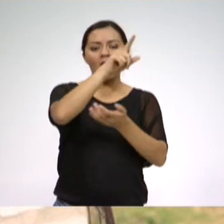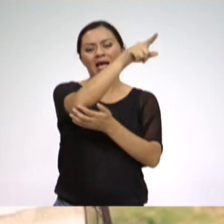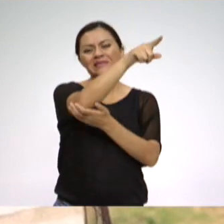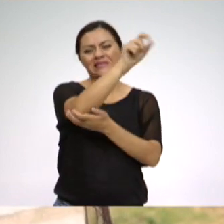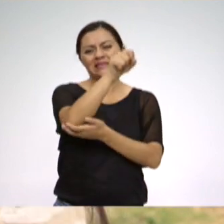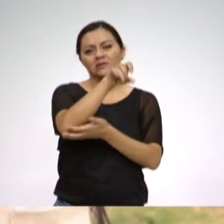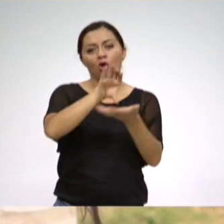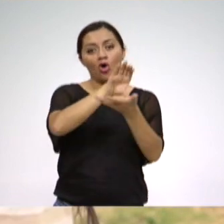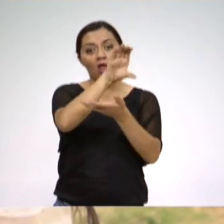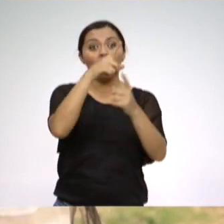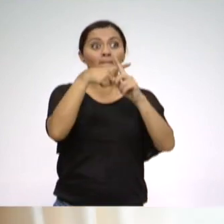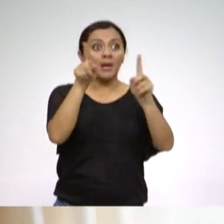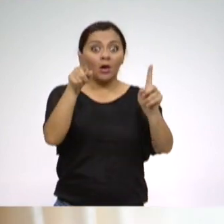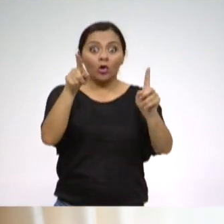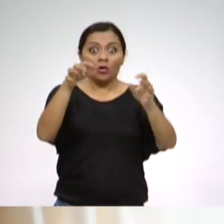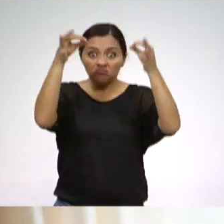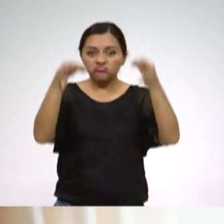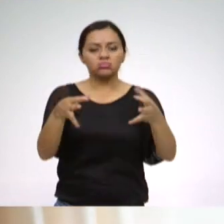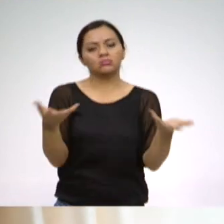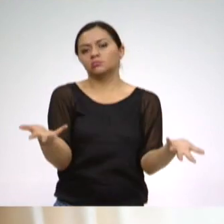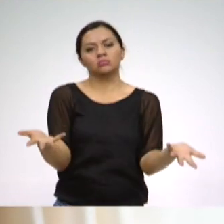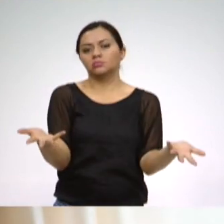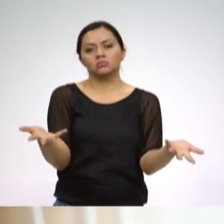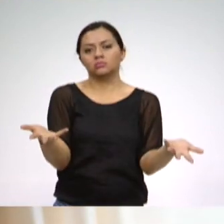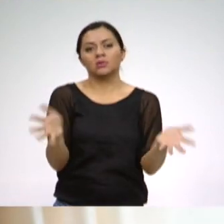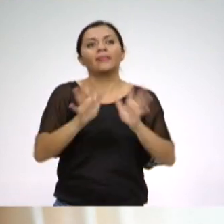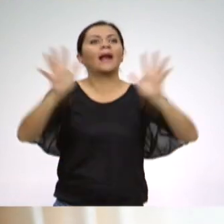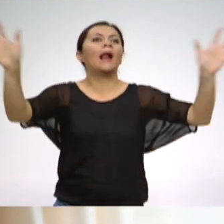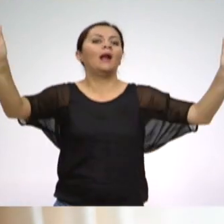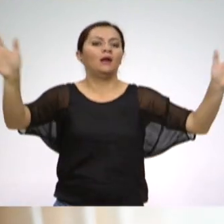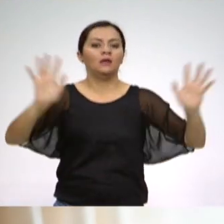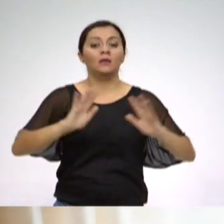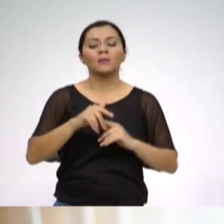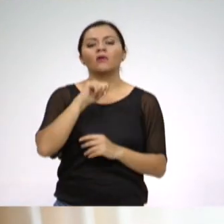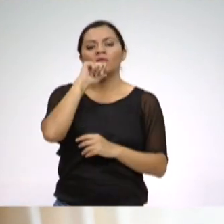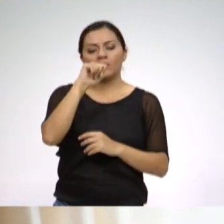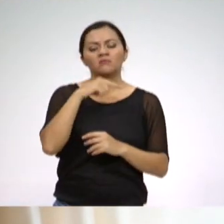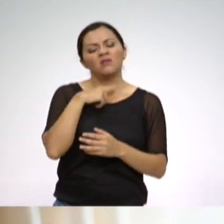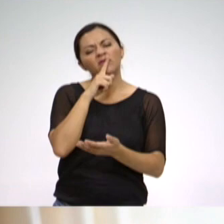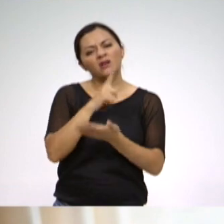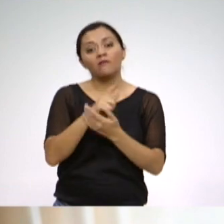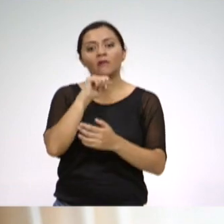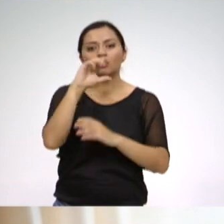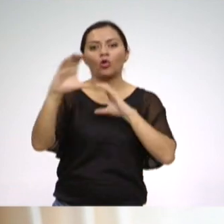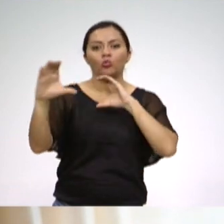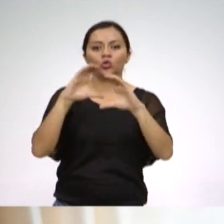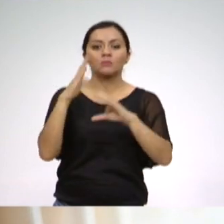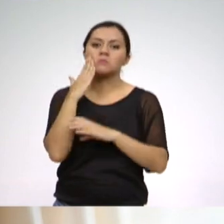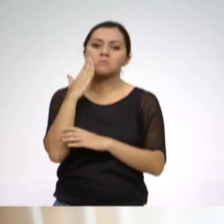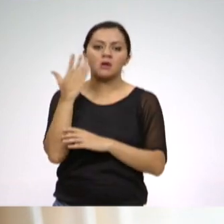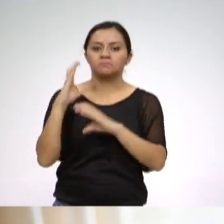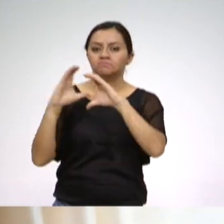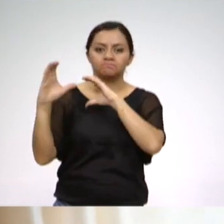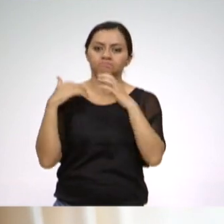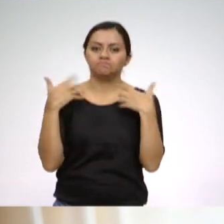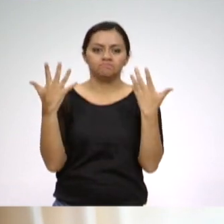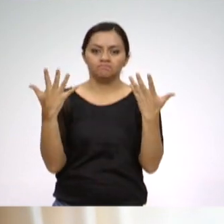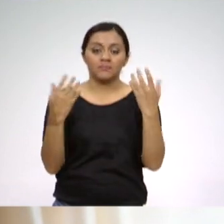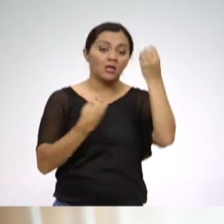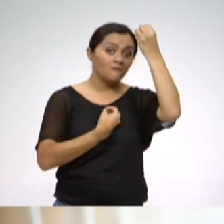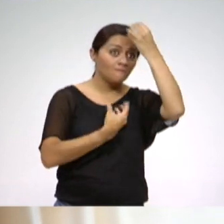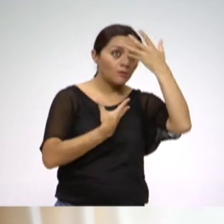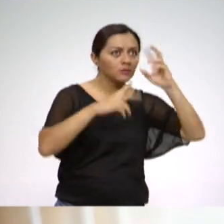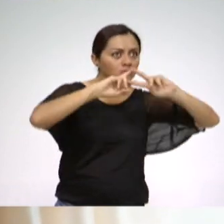poco, ¿no? Pero tampoco son tan directos. Yo creo que también fue la falta de comunicación que tenía con mi mami, la falta de información